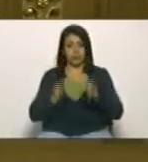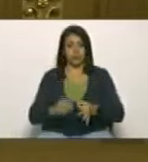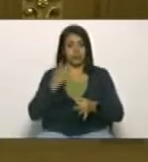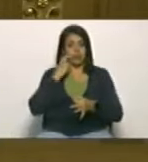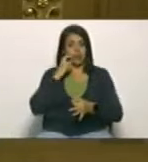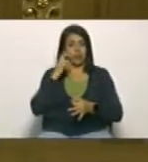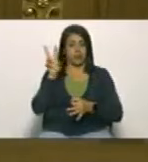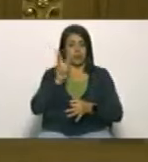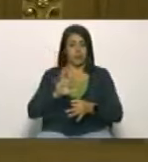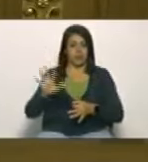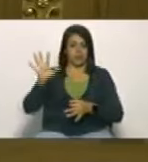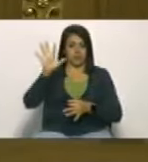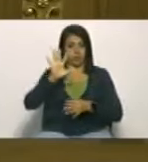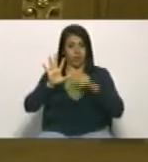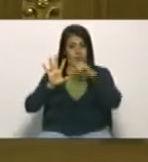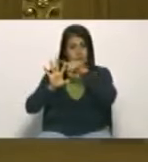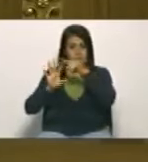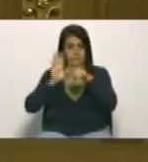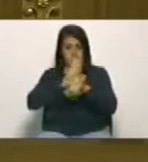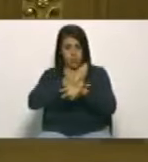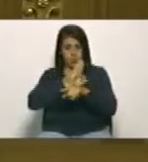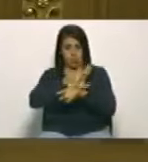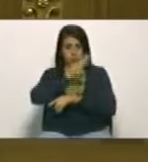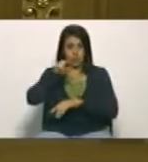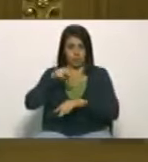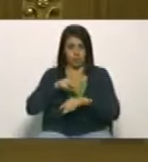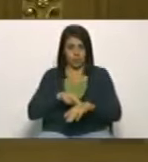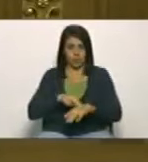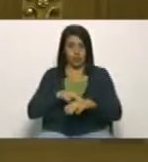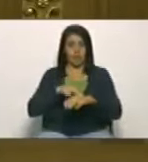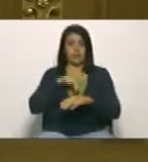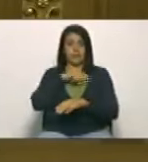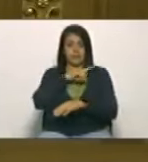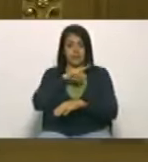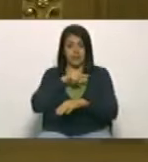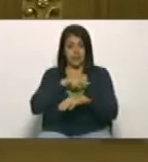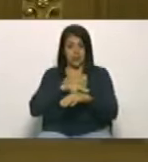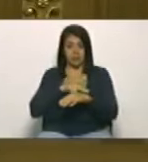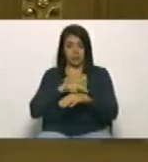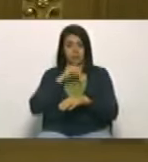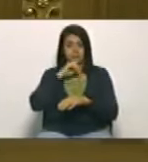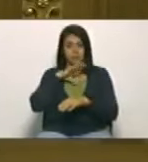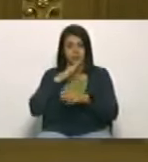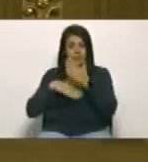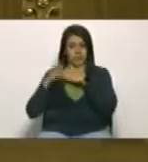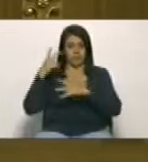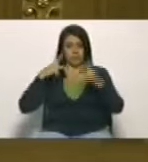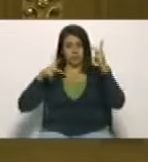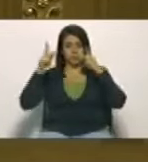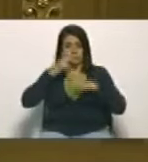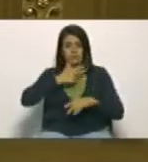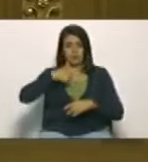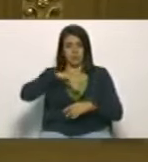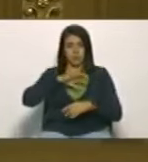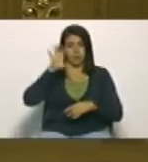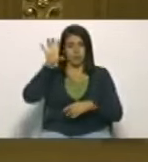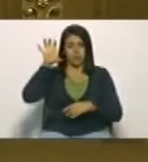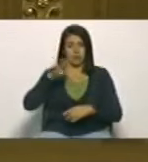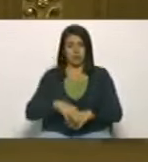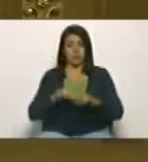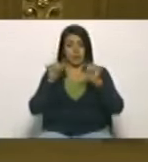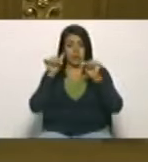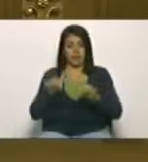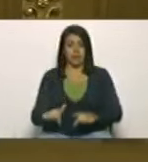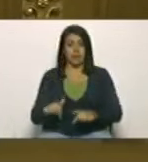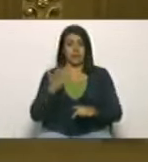cacao venezolano como patrimonio nacional, natural, ancestral y turístico para nuestra patria. Es